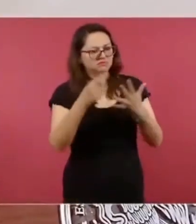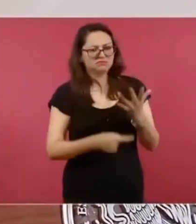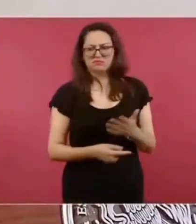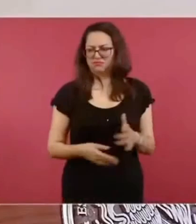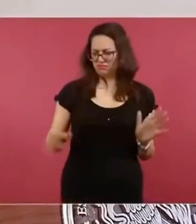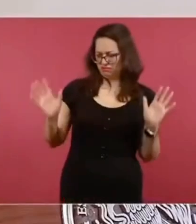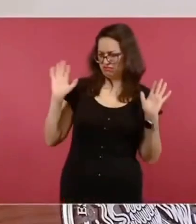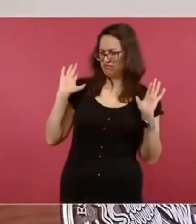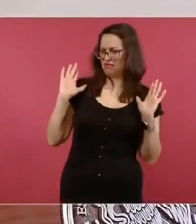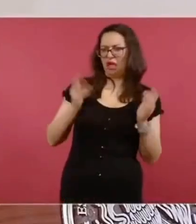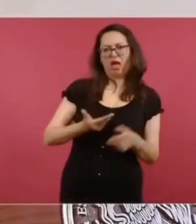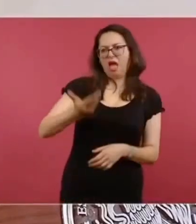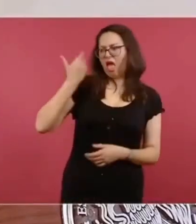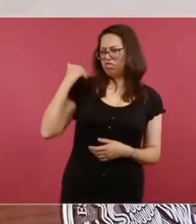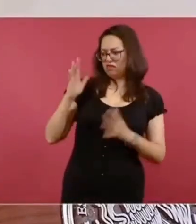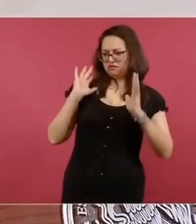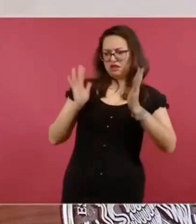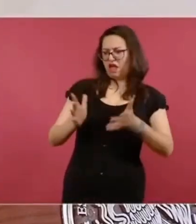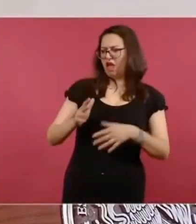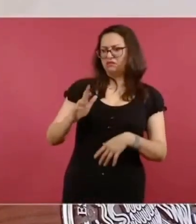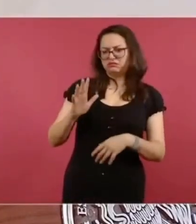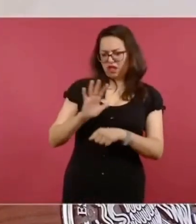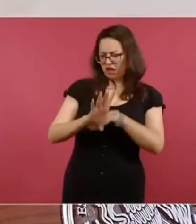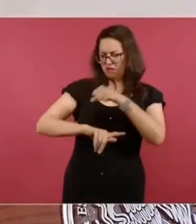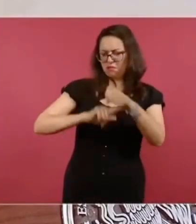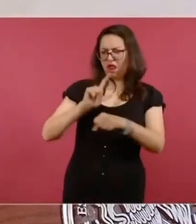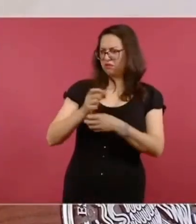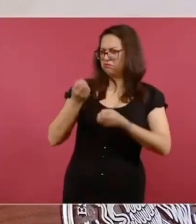Si ya te dimos.